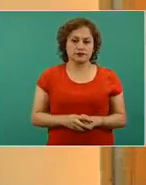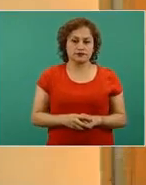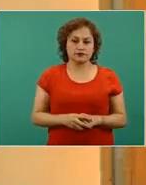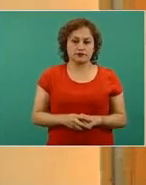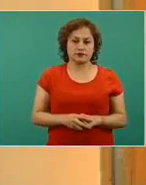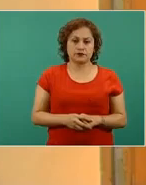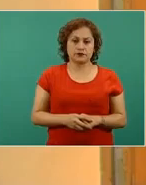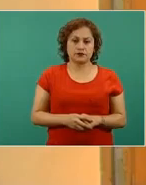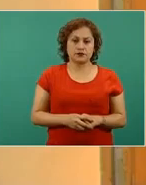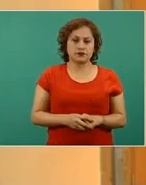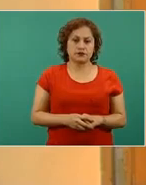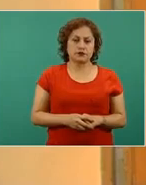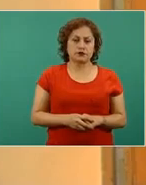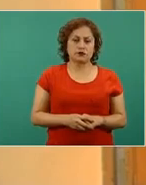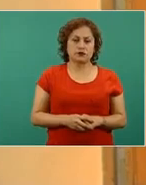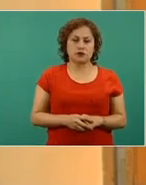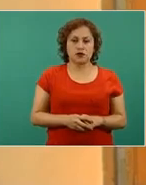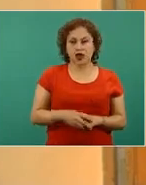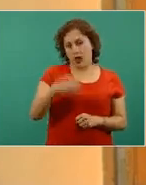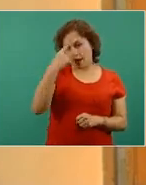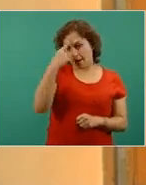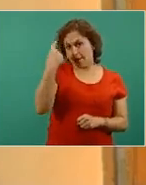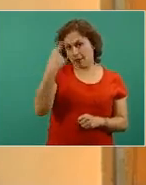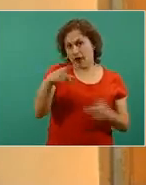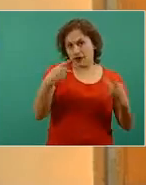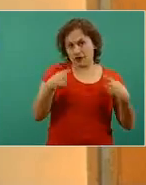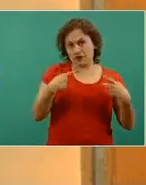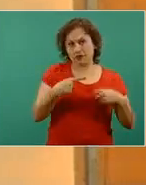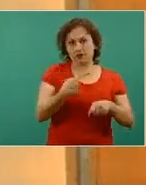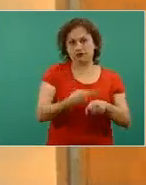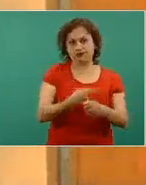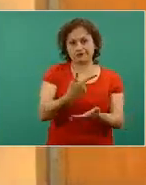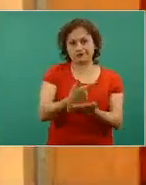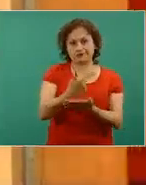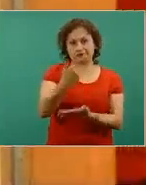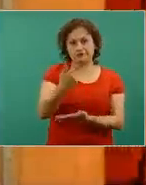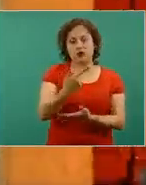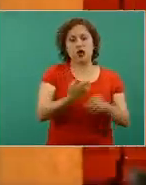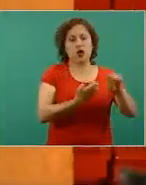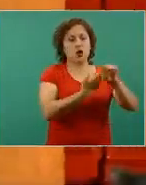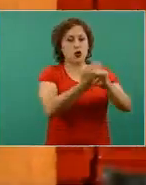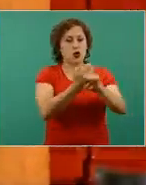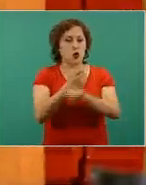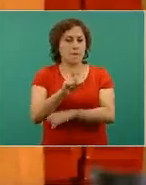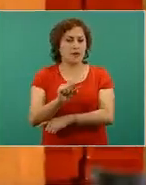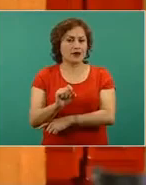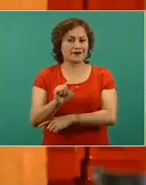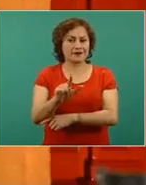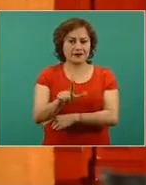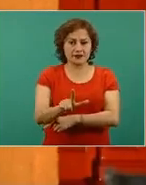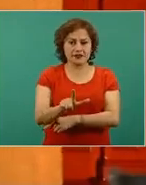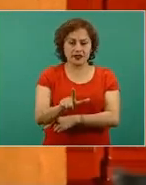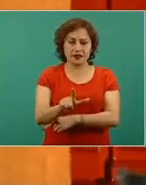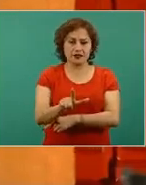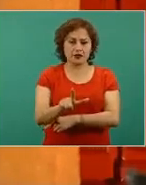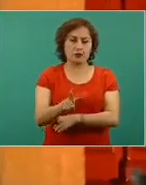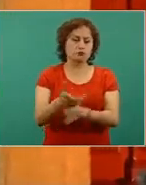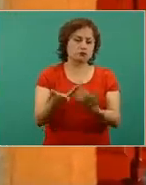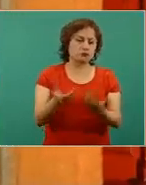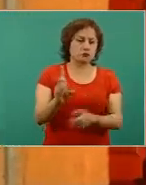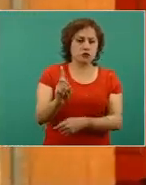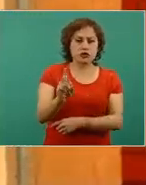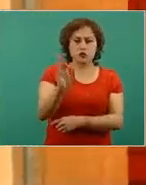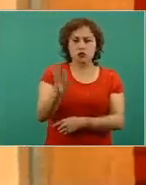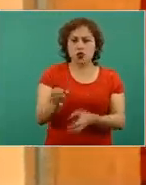y respecto a las camas que tienen ventilador, y 27 de las entidades tienen menos del